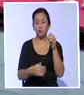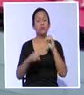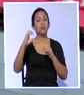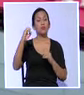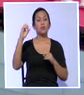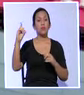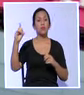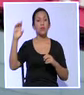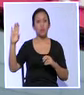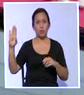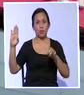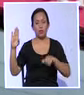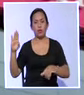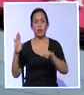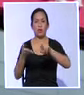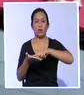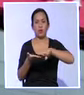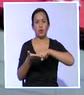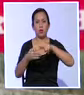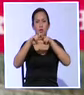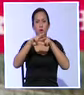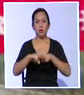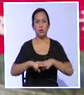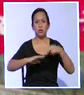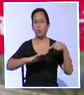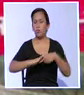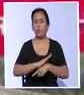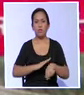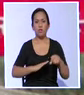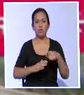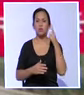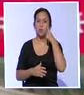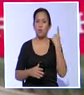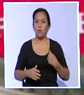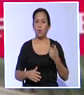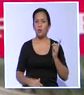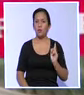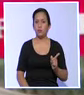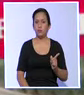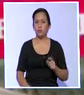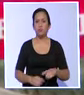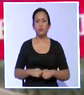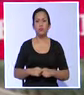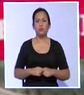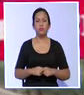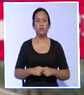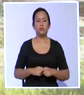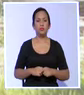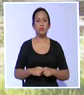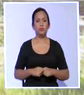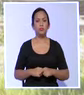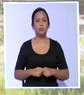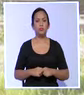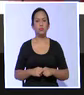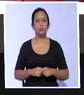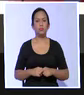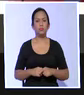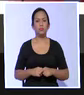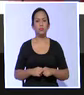se reunirán con la finalidad de analizar a fondo todas las pruebas solicitadas por fernanda medina a tve le noticias